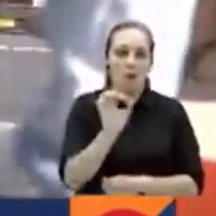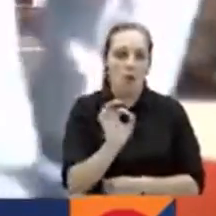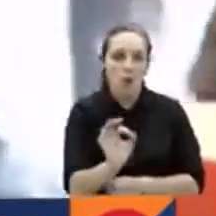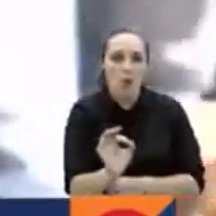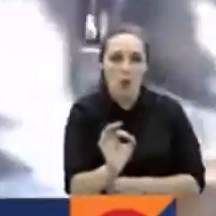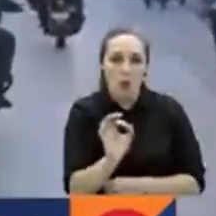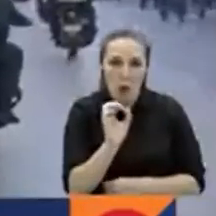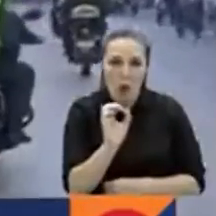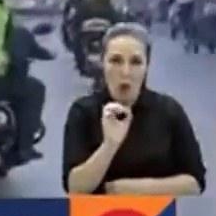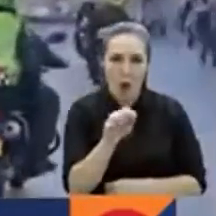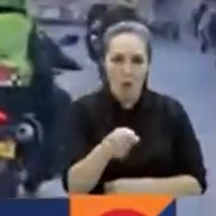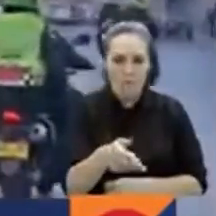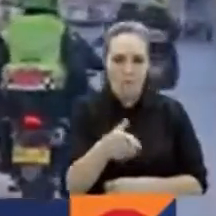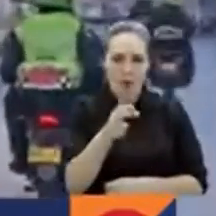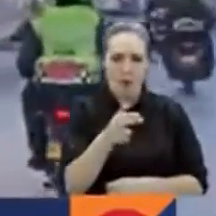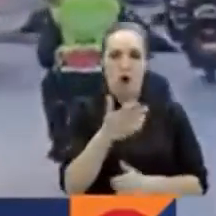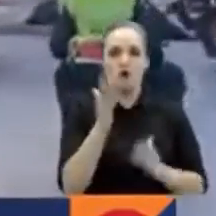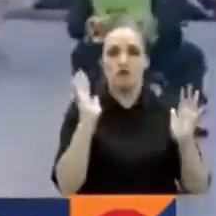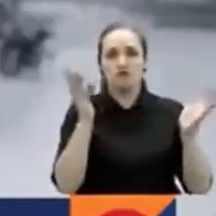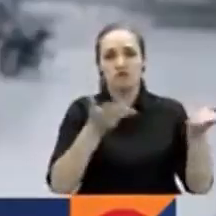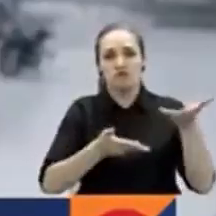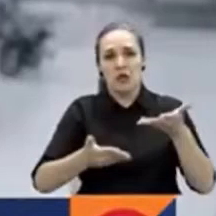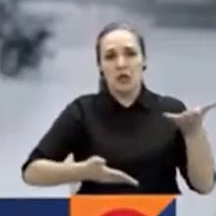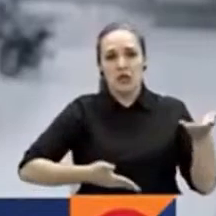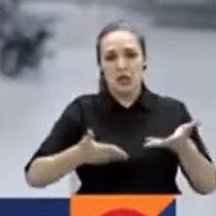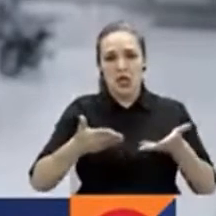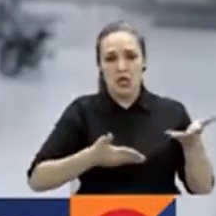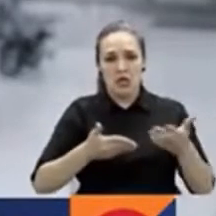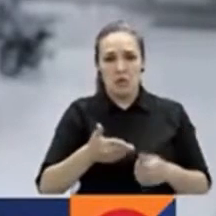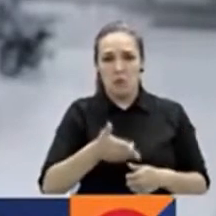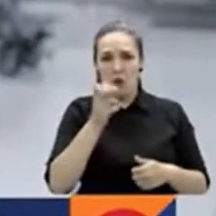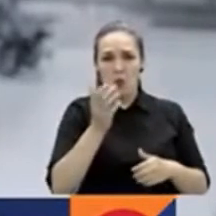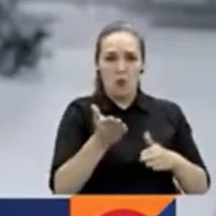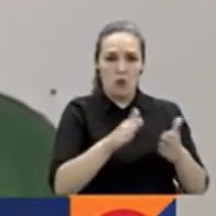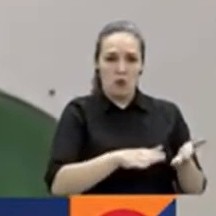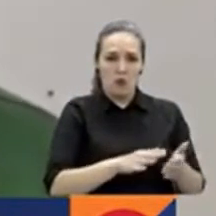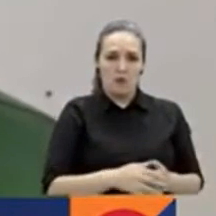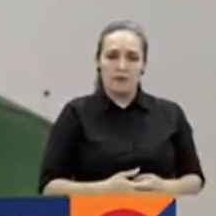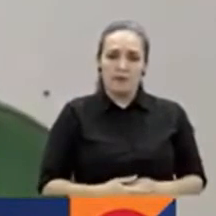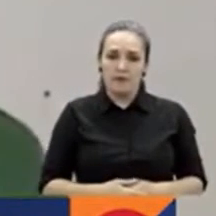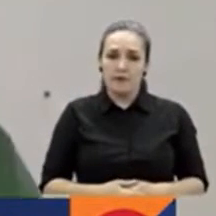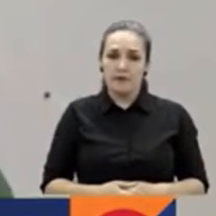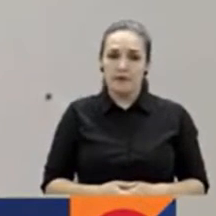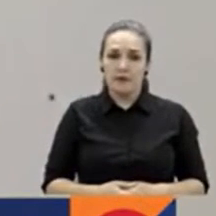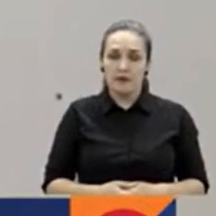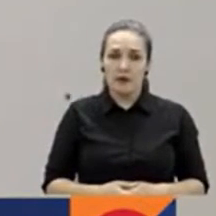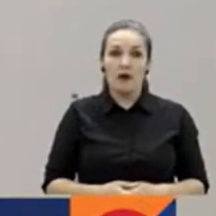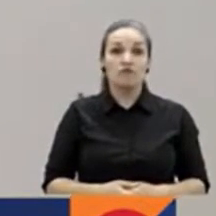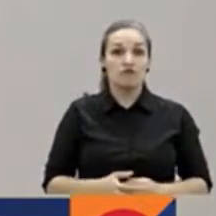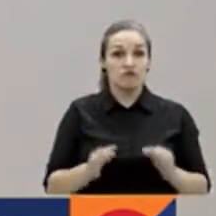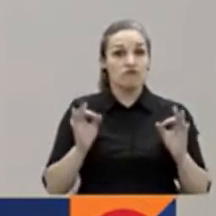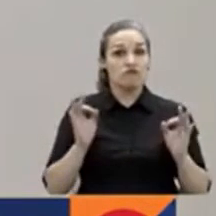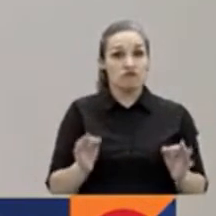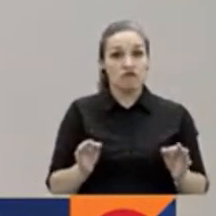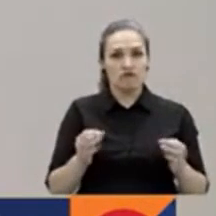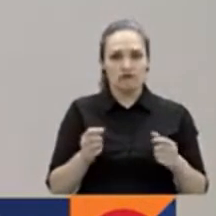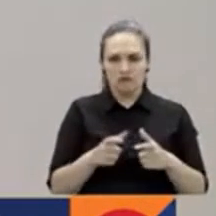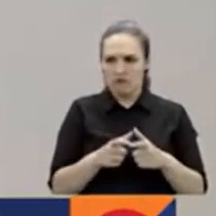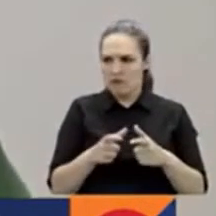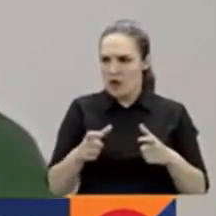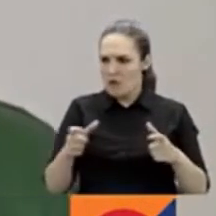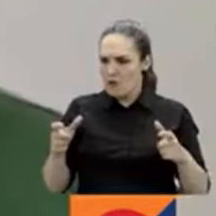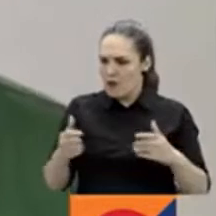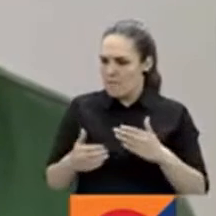a bala cuando departían en un establecimiento de razón social. Indiscutiblemente que la cifra en materia de violencia criminal en lo transcurrido de